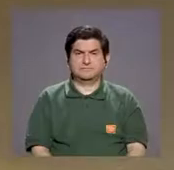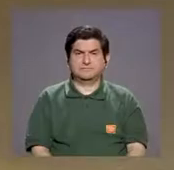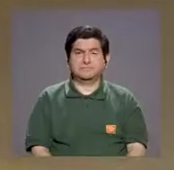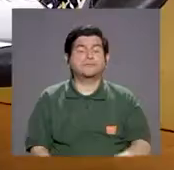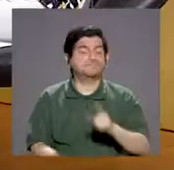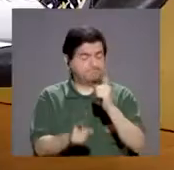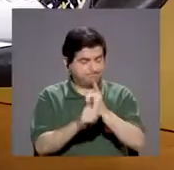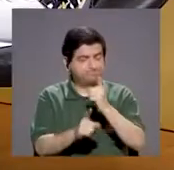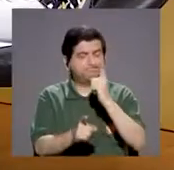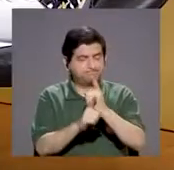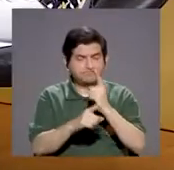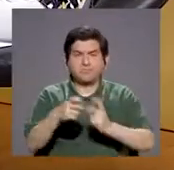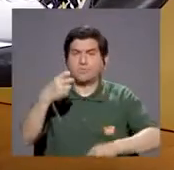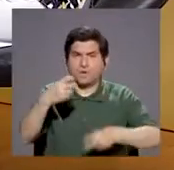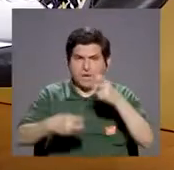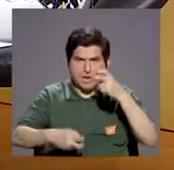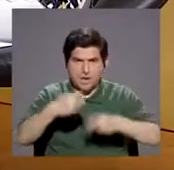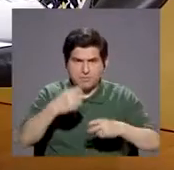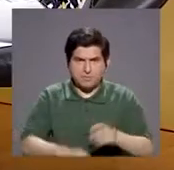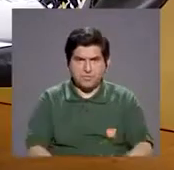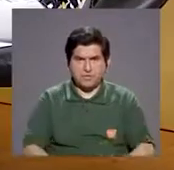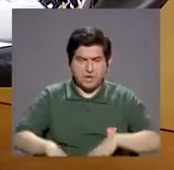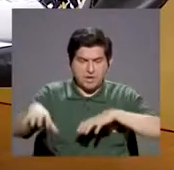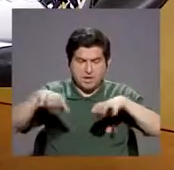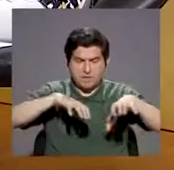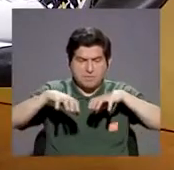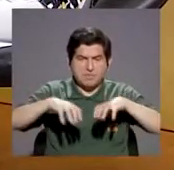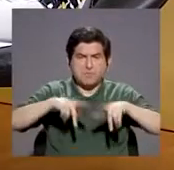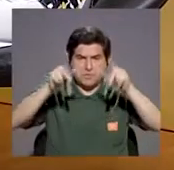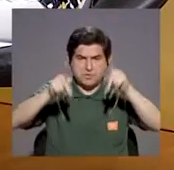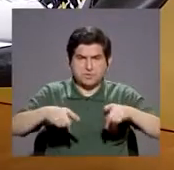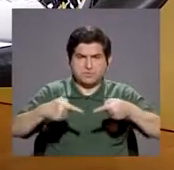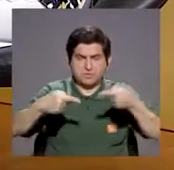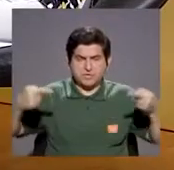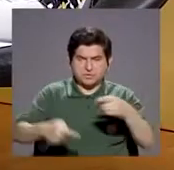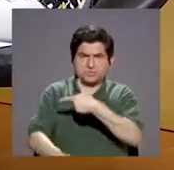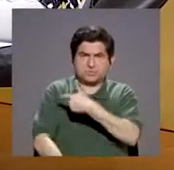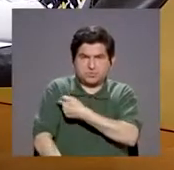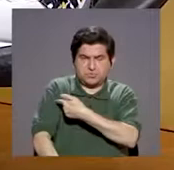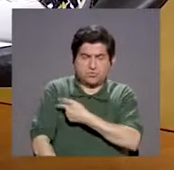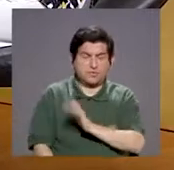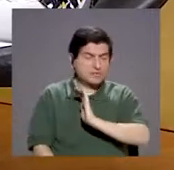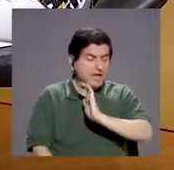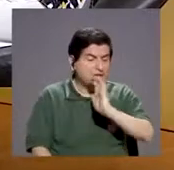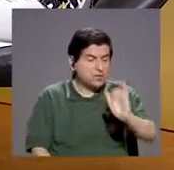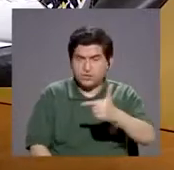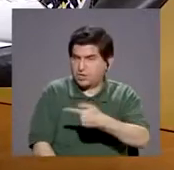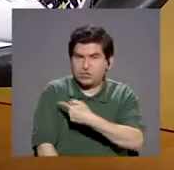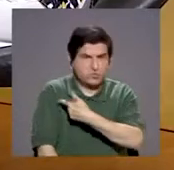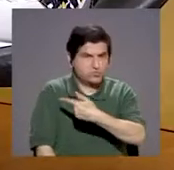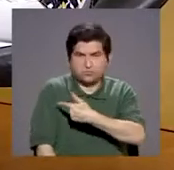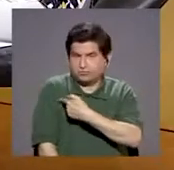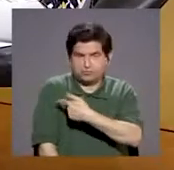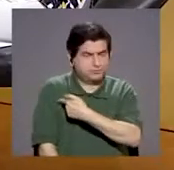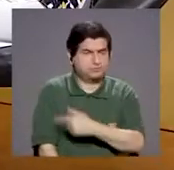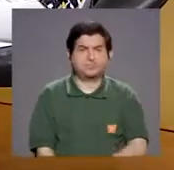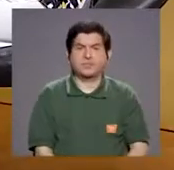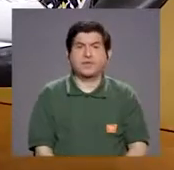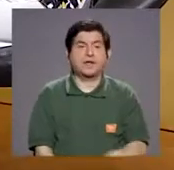efectivamente el problema qué pasa con los movimientos antivacunas es que esa cantidad de niños que no están vacunados